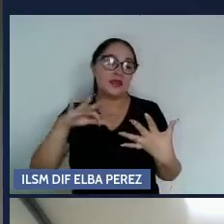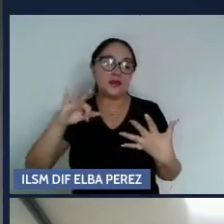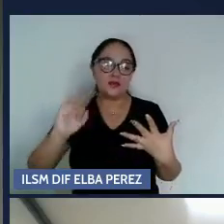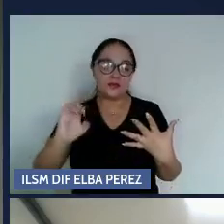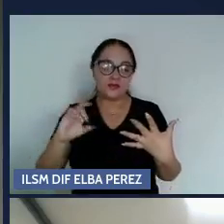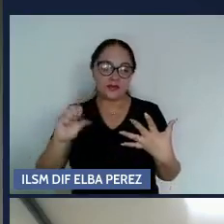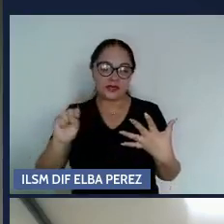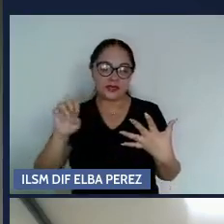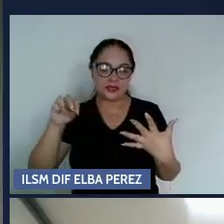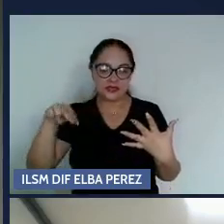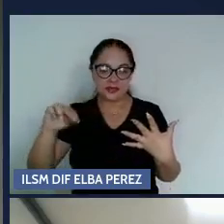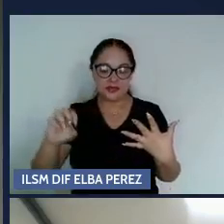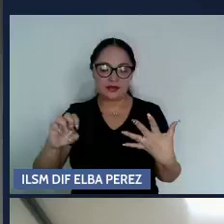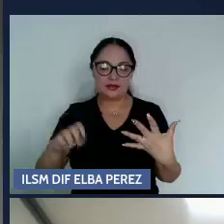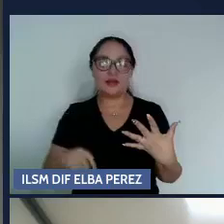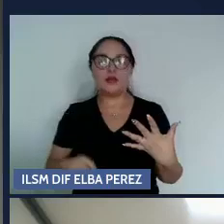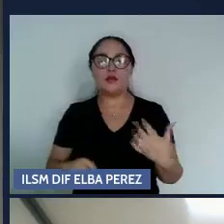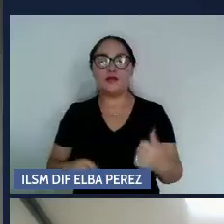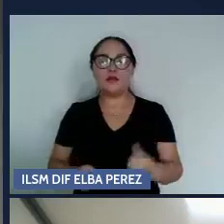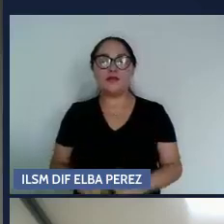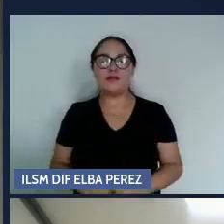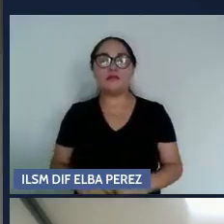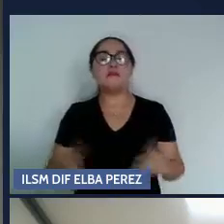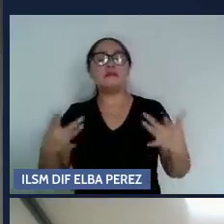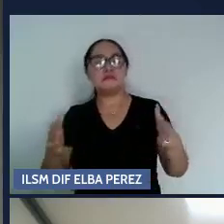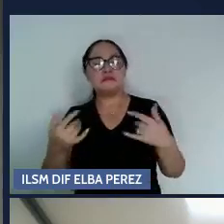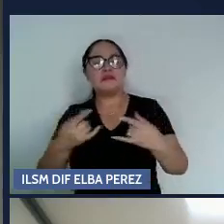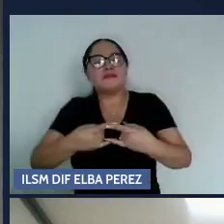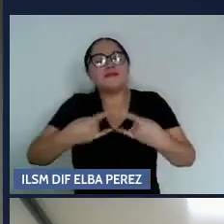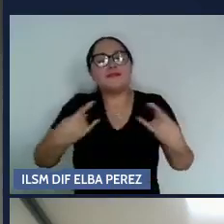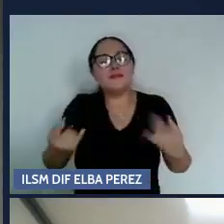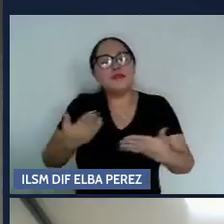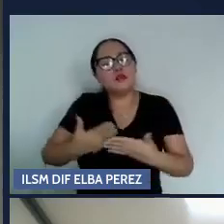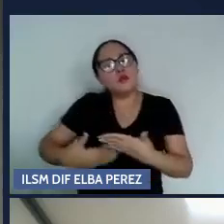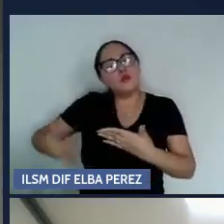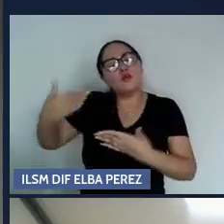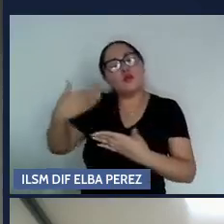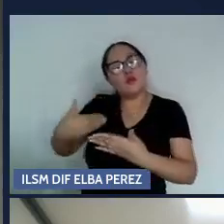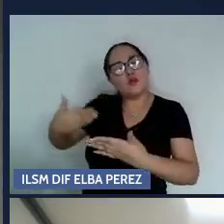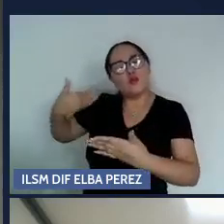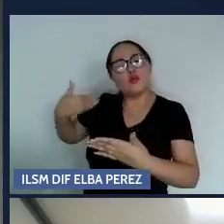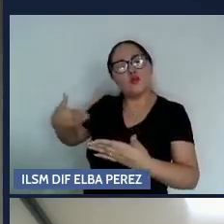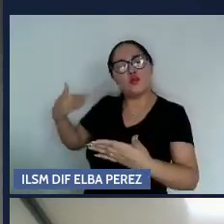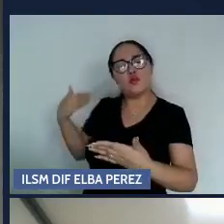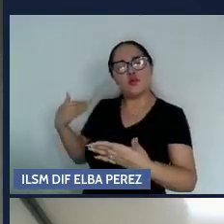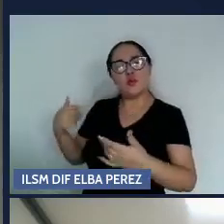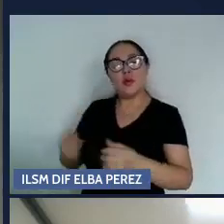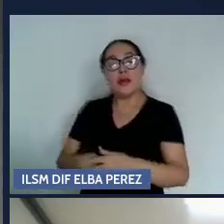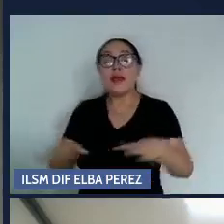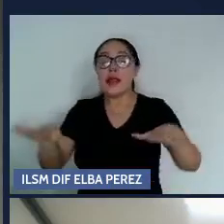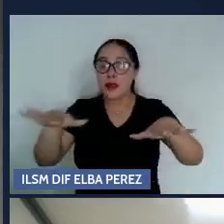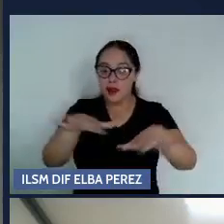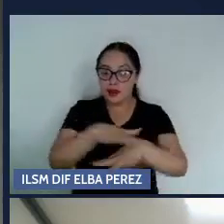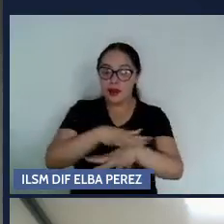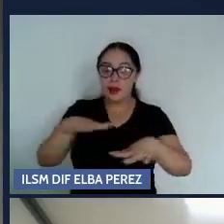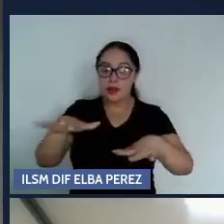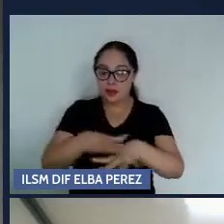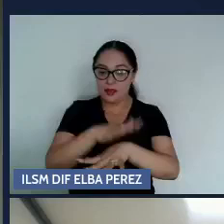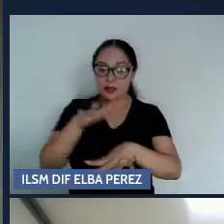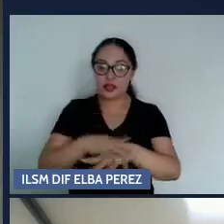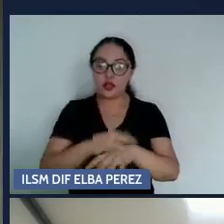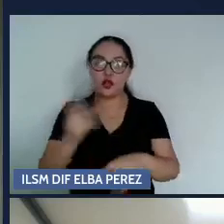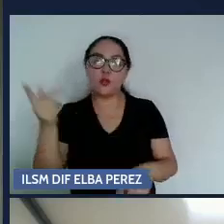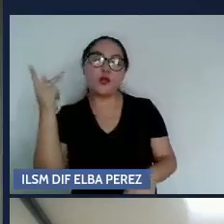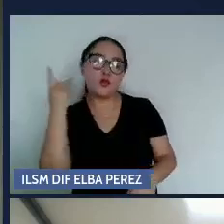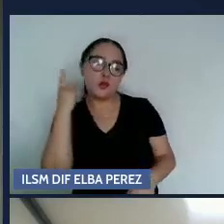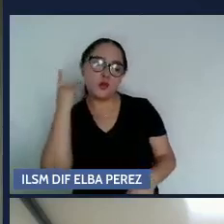Vamos a hacer un poquito más de historia. Tenemos que hablar de la reforma político-electoral, pero no de cualquiera de las muchas que